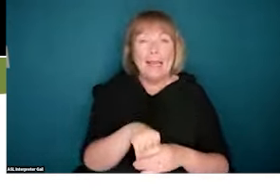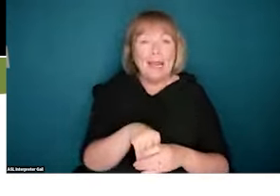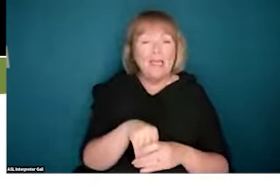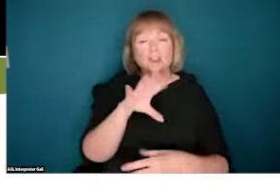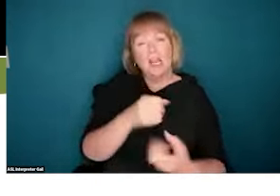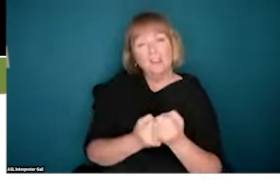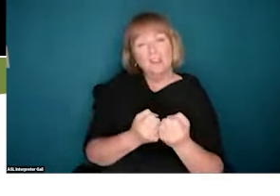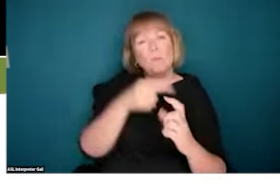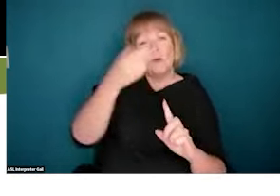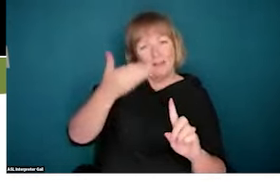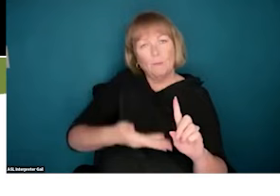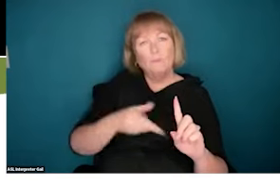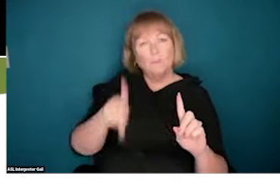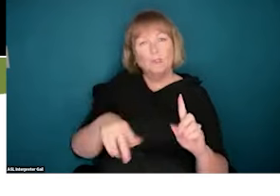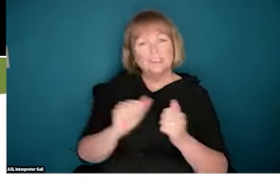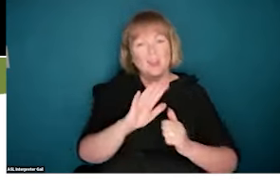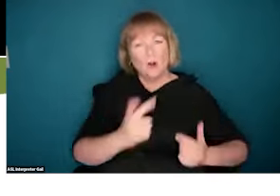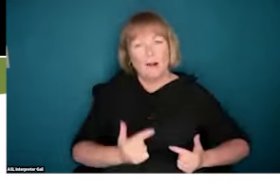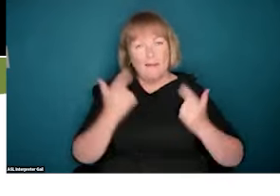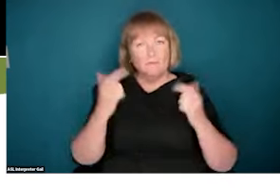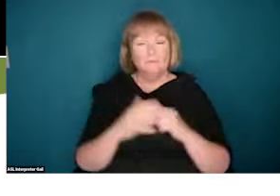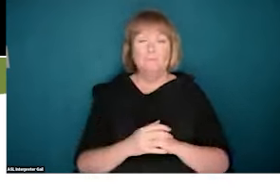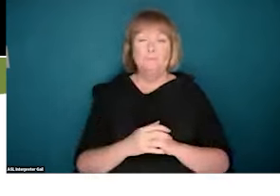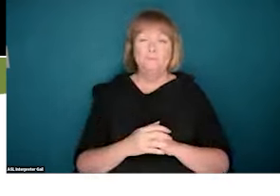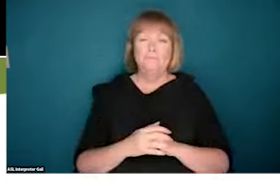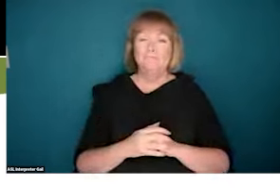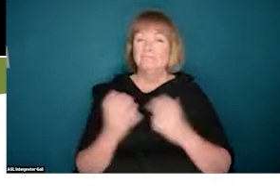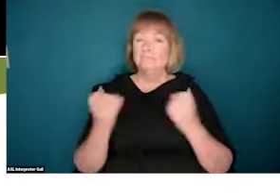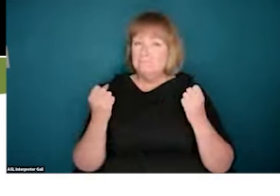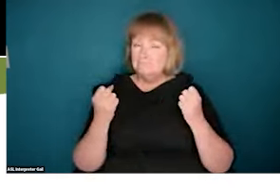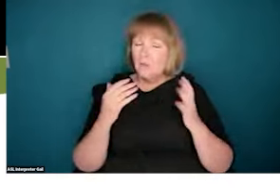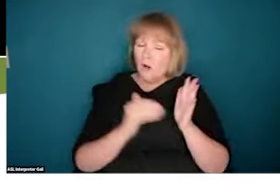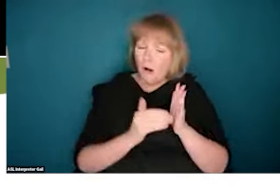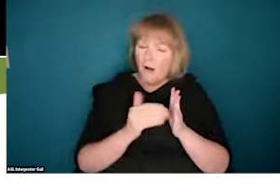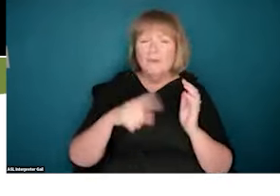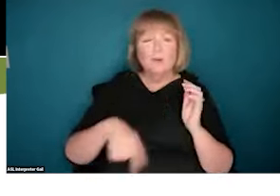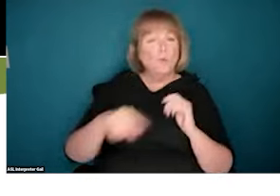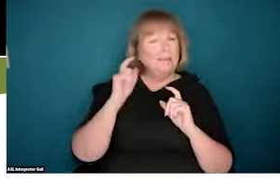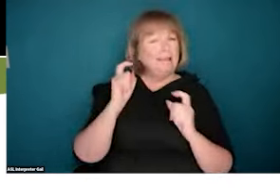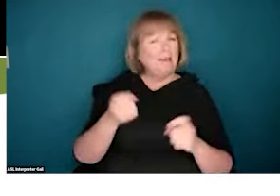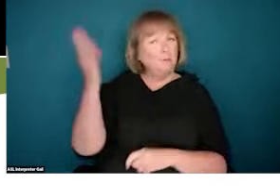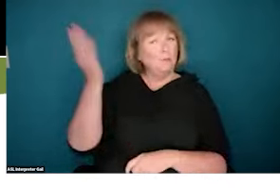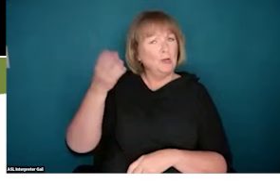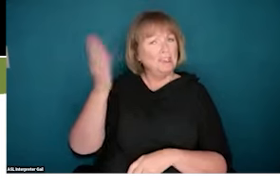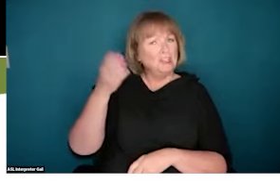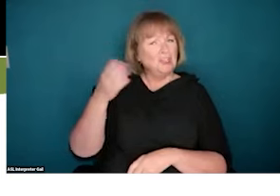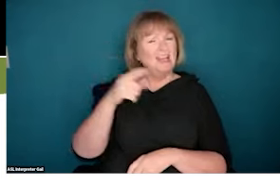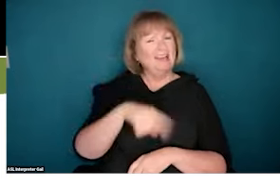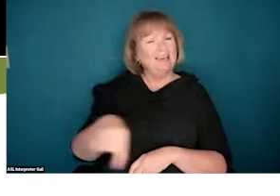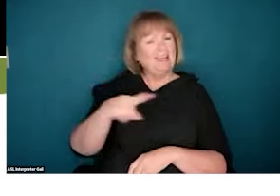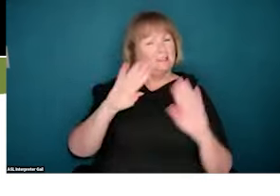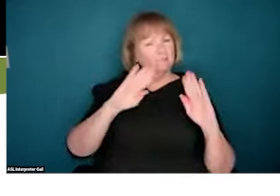personas que están comprometidas a apoyarlos en todos estos procesos. Con frecuencia nosotros hacemos esta